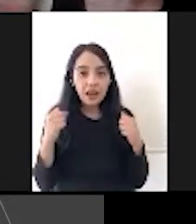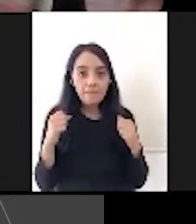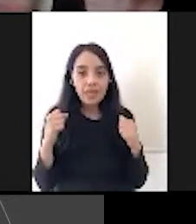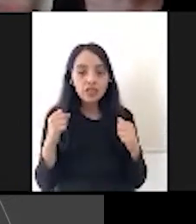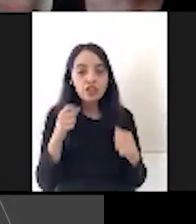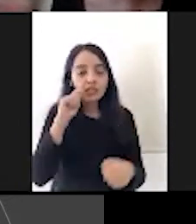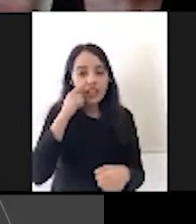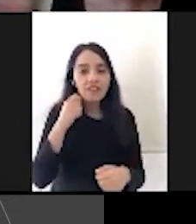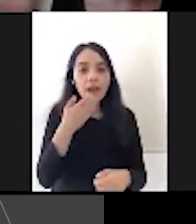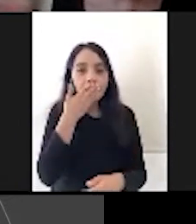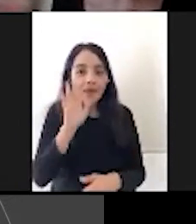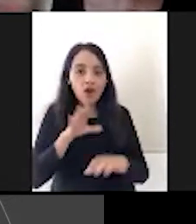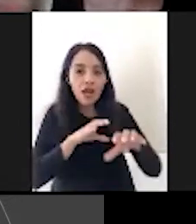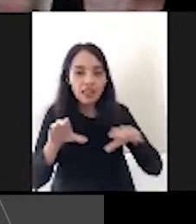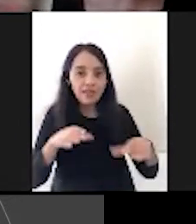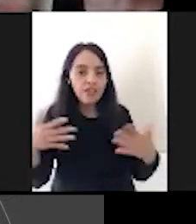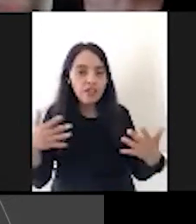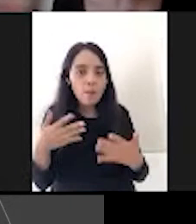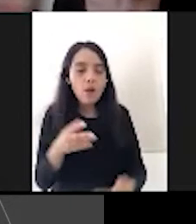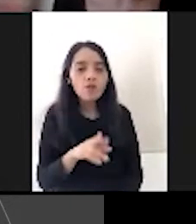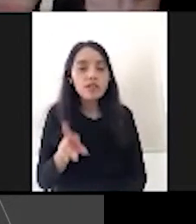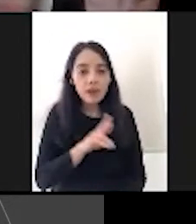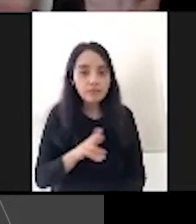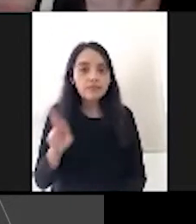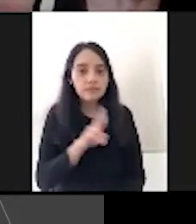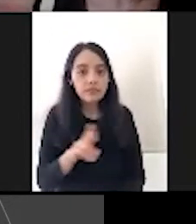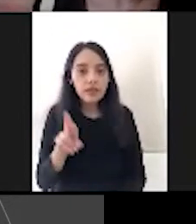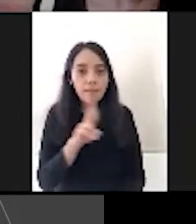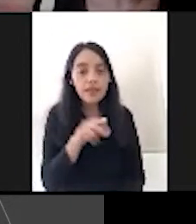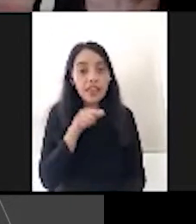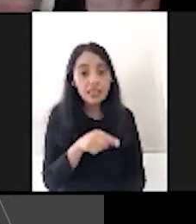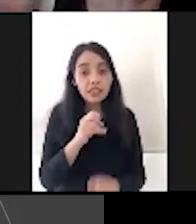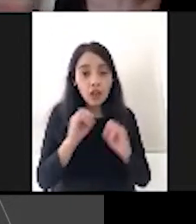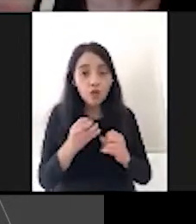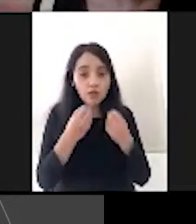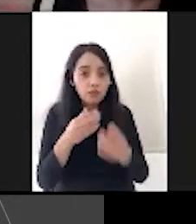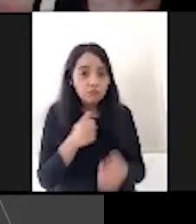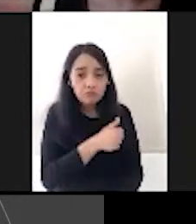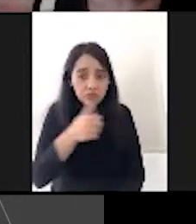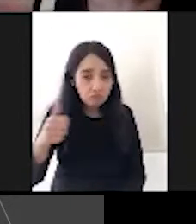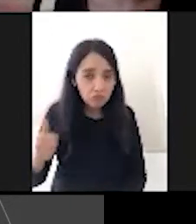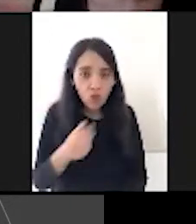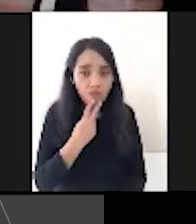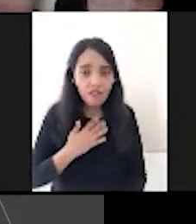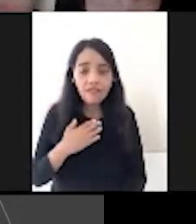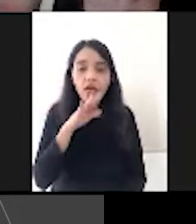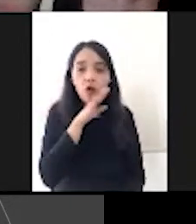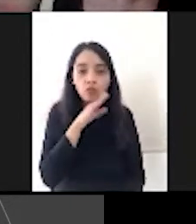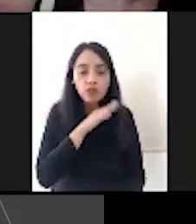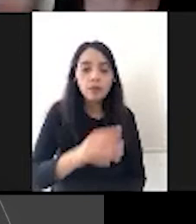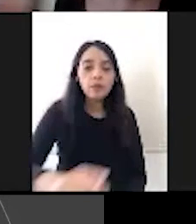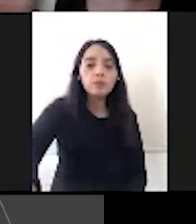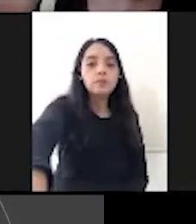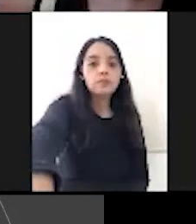por efecto de la práctica, ¿no? Este tipo de aprendizaje es algo que todos hemos realizado en el transcurso de nuestras vidas, ¿no? Se